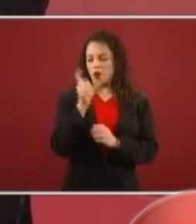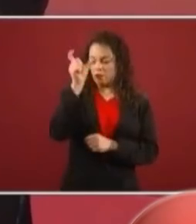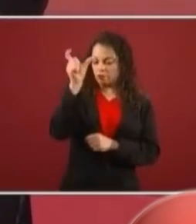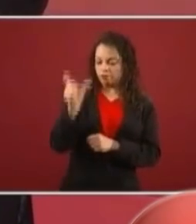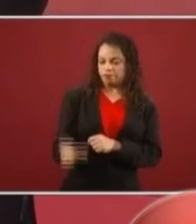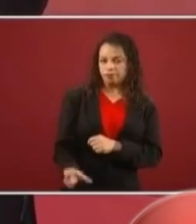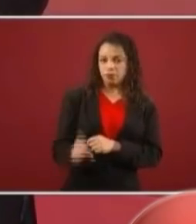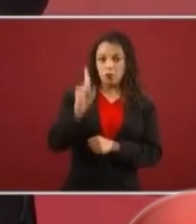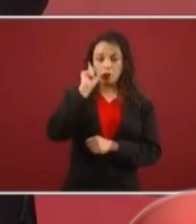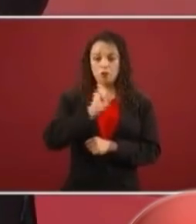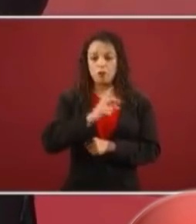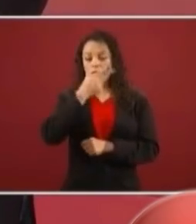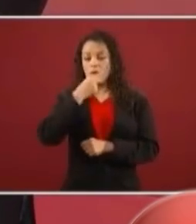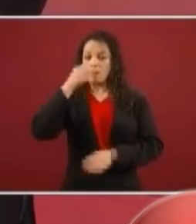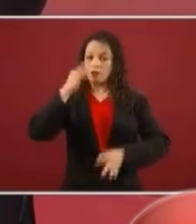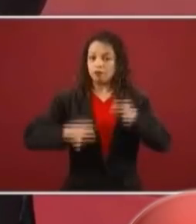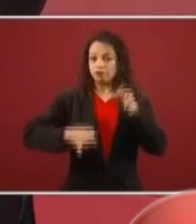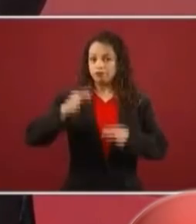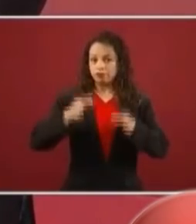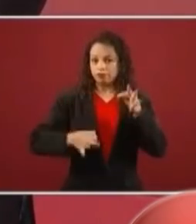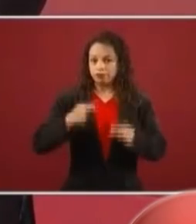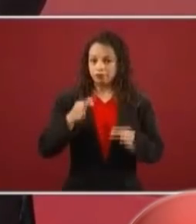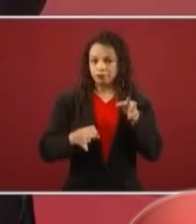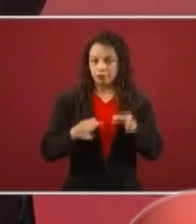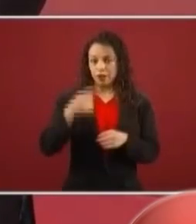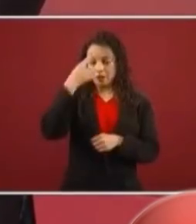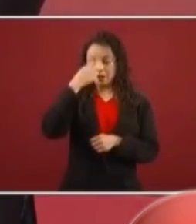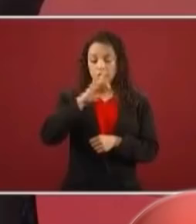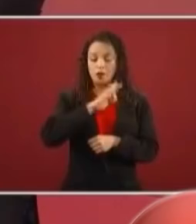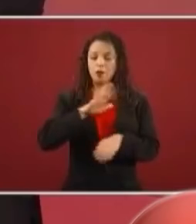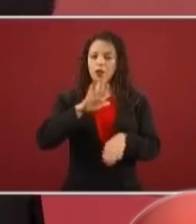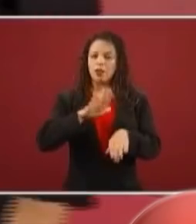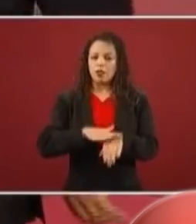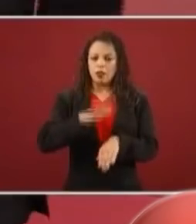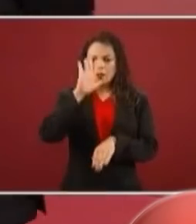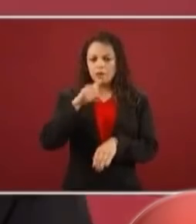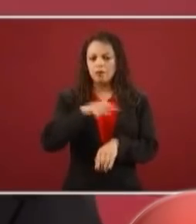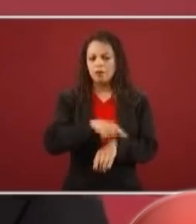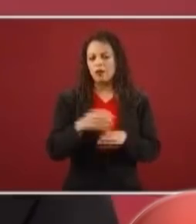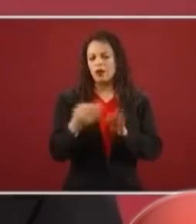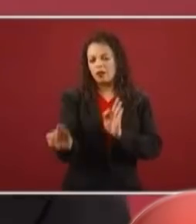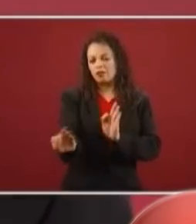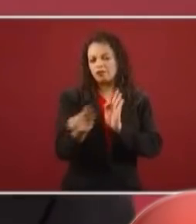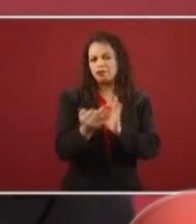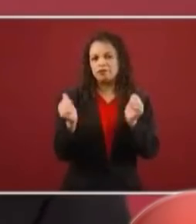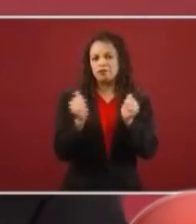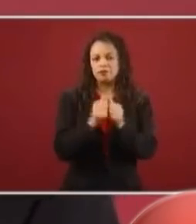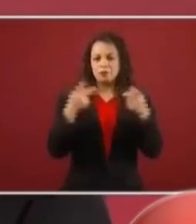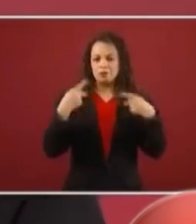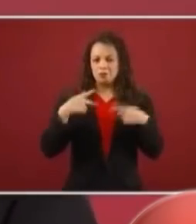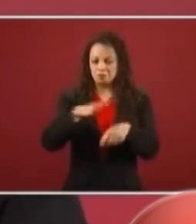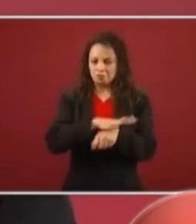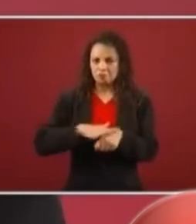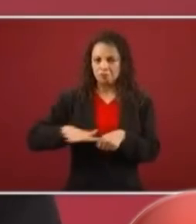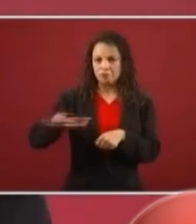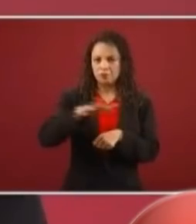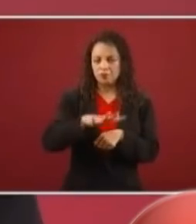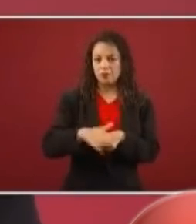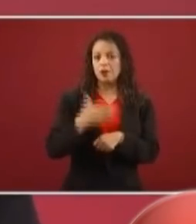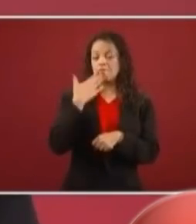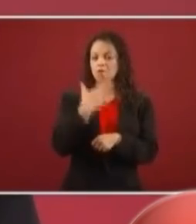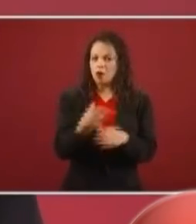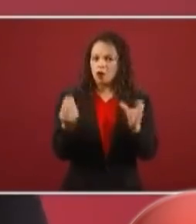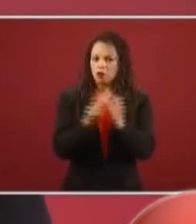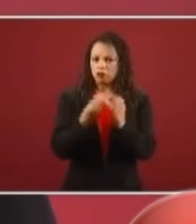jueces y juezas más cercanos a la gente, más capacitados y más sensibles. Establecer